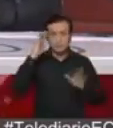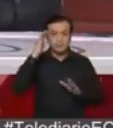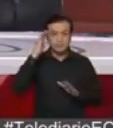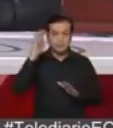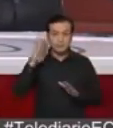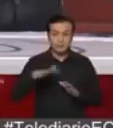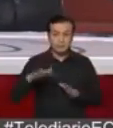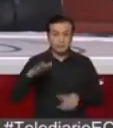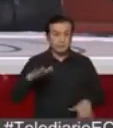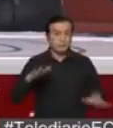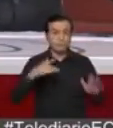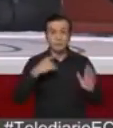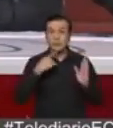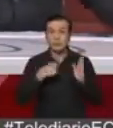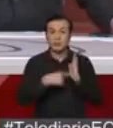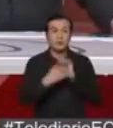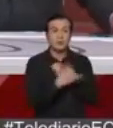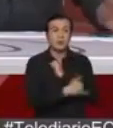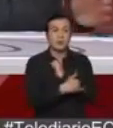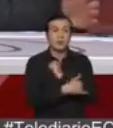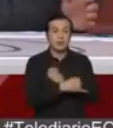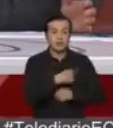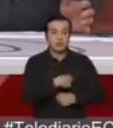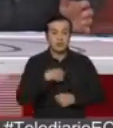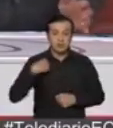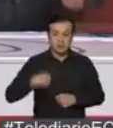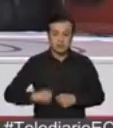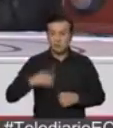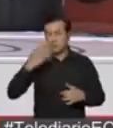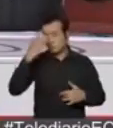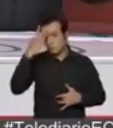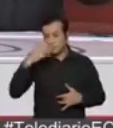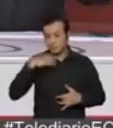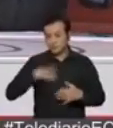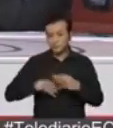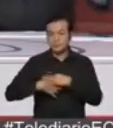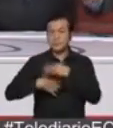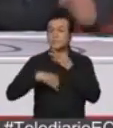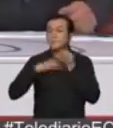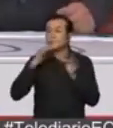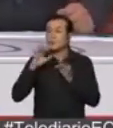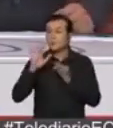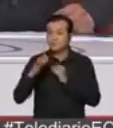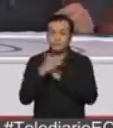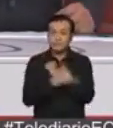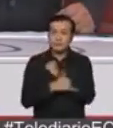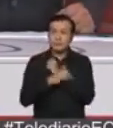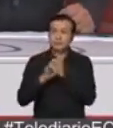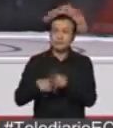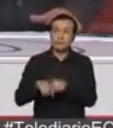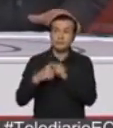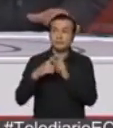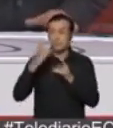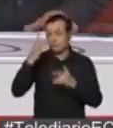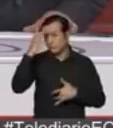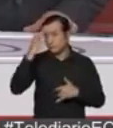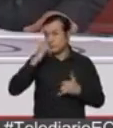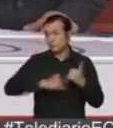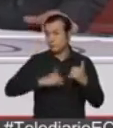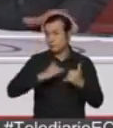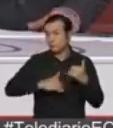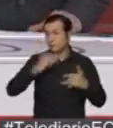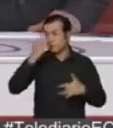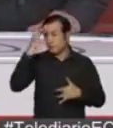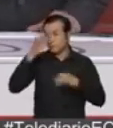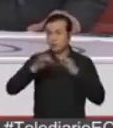otros mercados, en el mercado chino, por la presencia del coronavirus, país en donde, por cierto, se presentó lamentablemente este virus